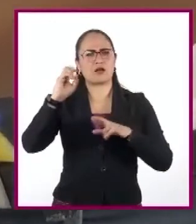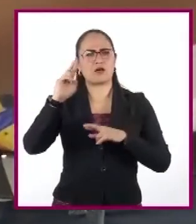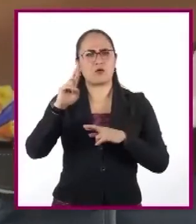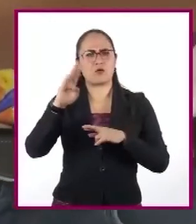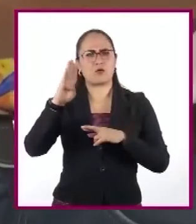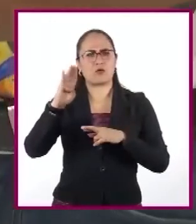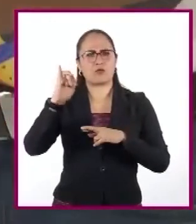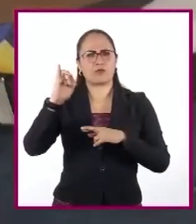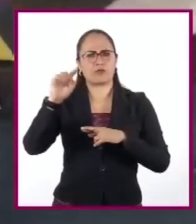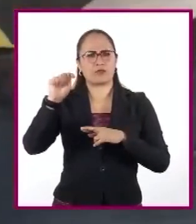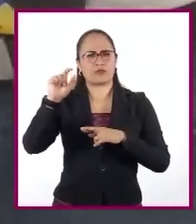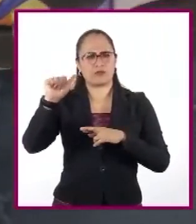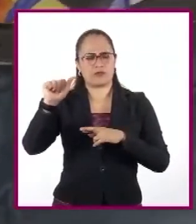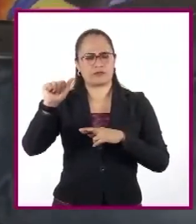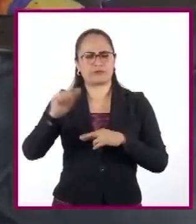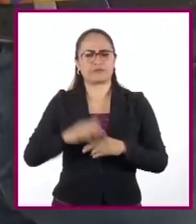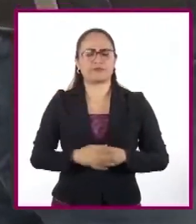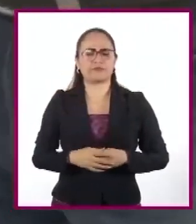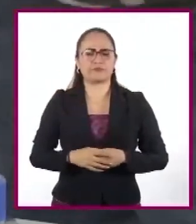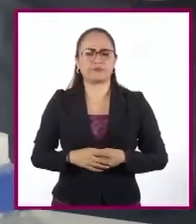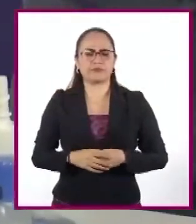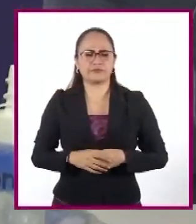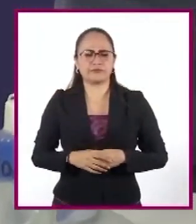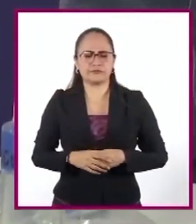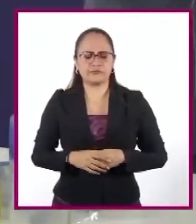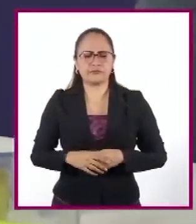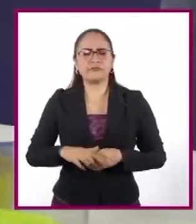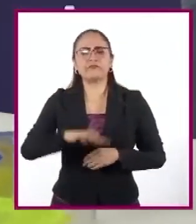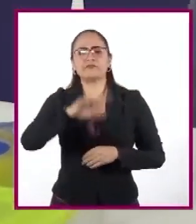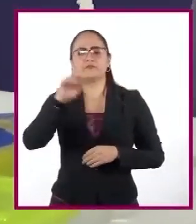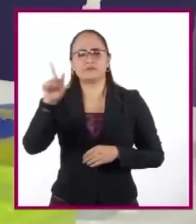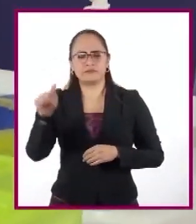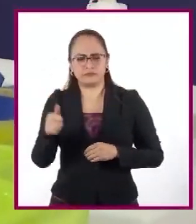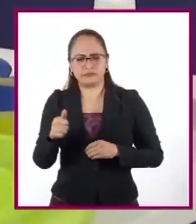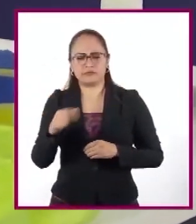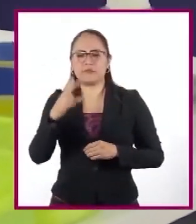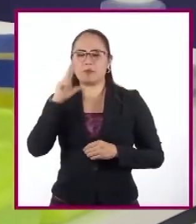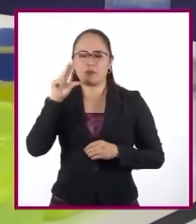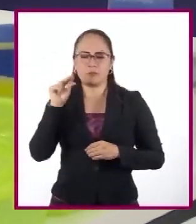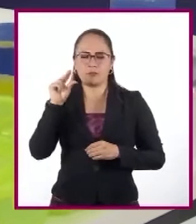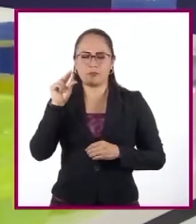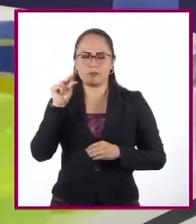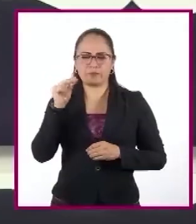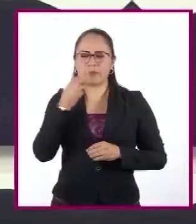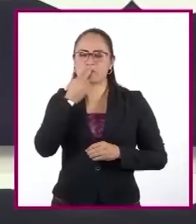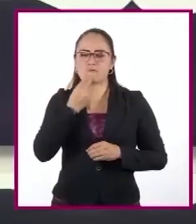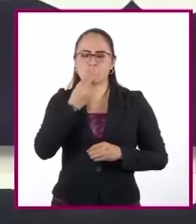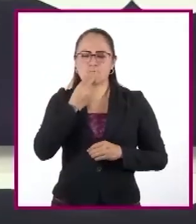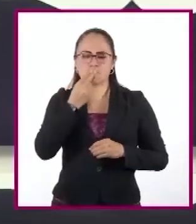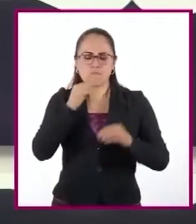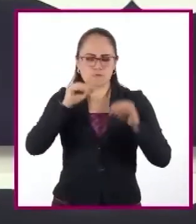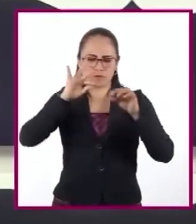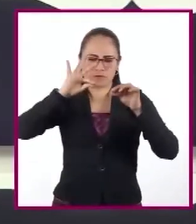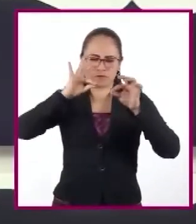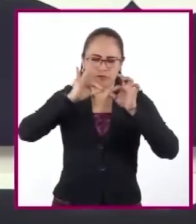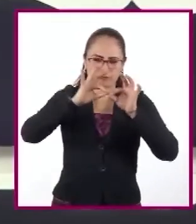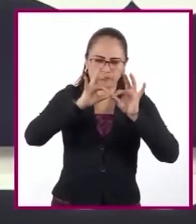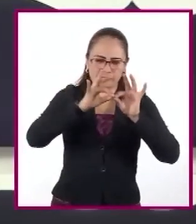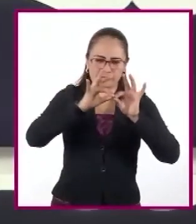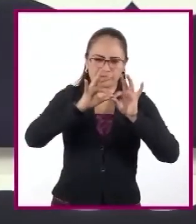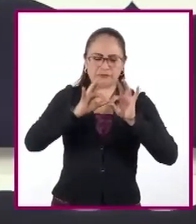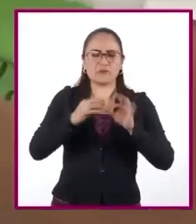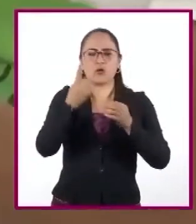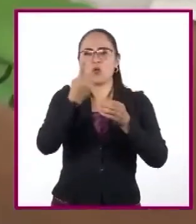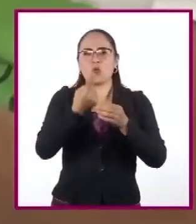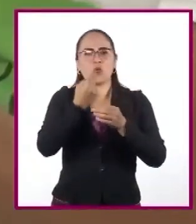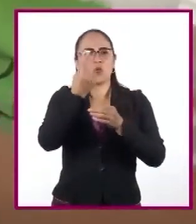que está, ahora sí, vamos a introducir el malvavisco que va a simular al único electrón